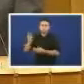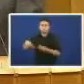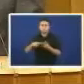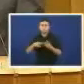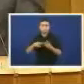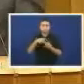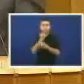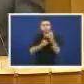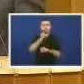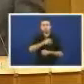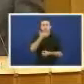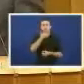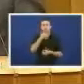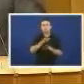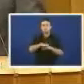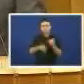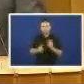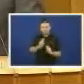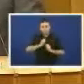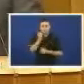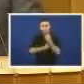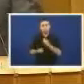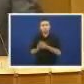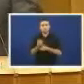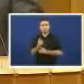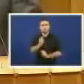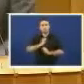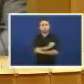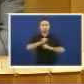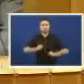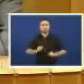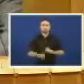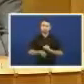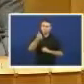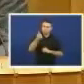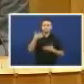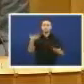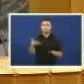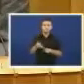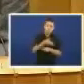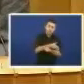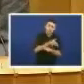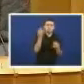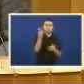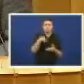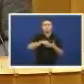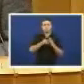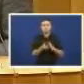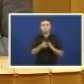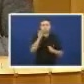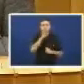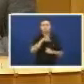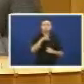xaquen de reforzar a nosa economía productiva pasa necesariamente pola consolidación e extensión do sistema galego